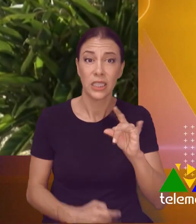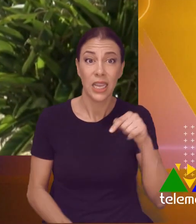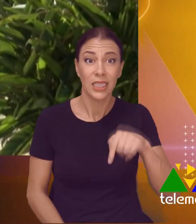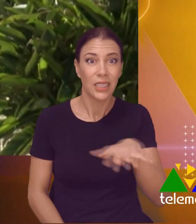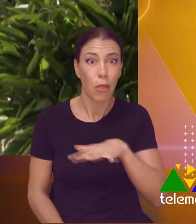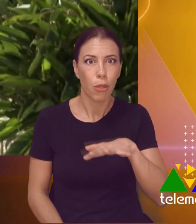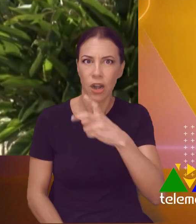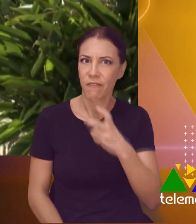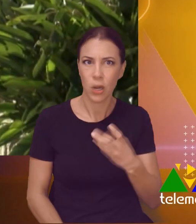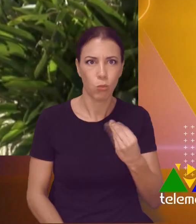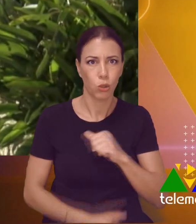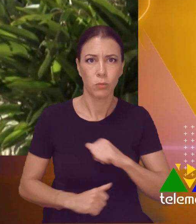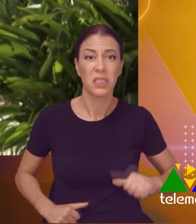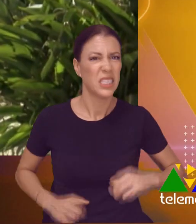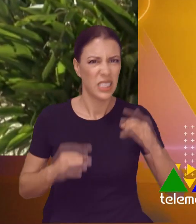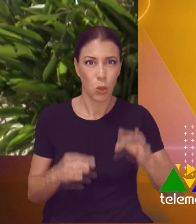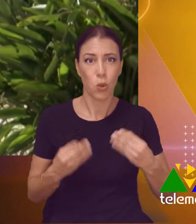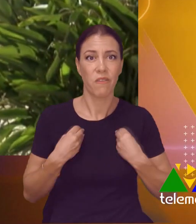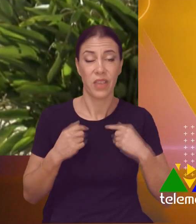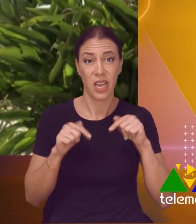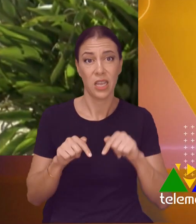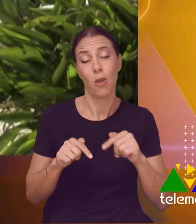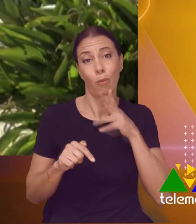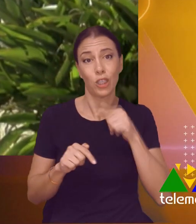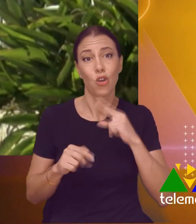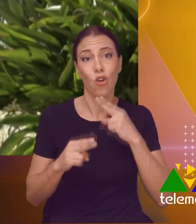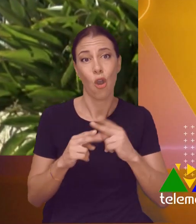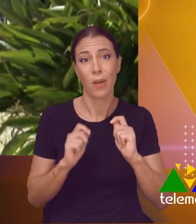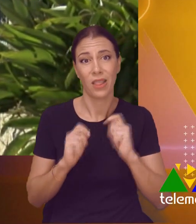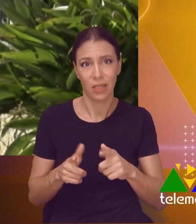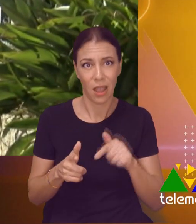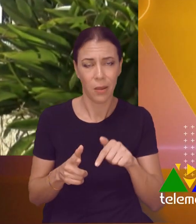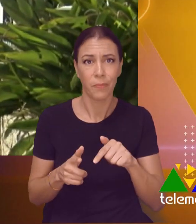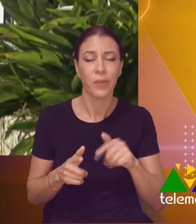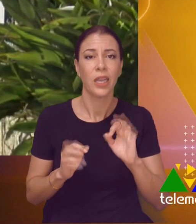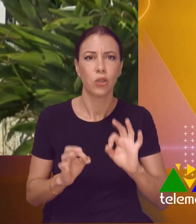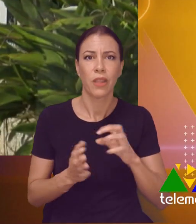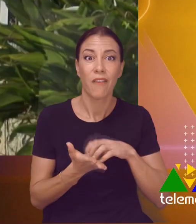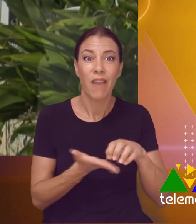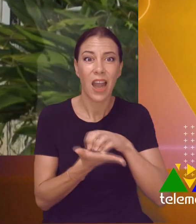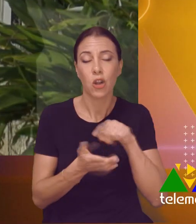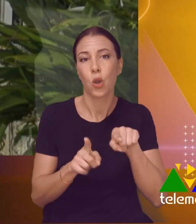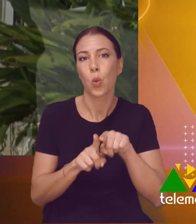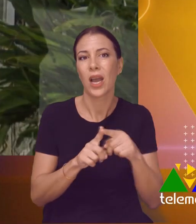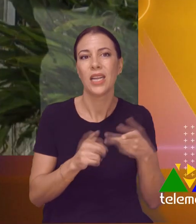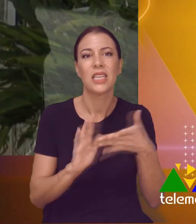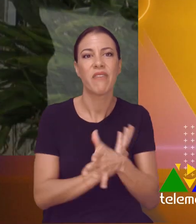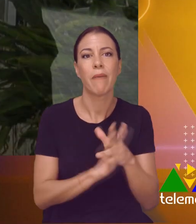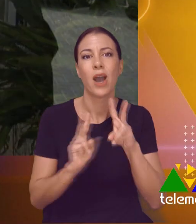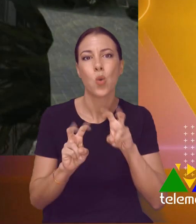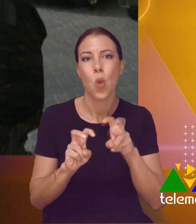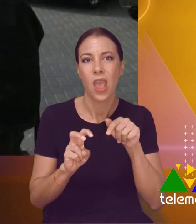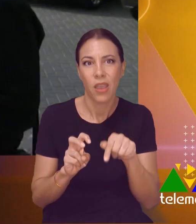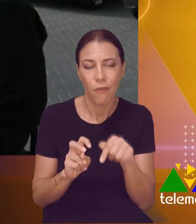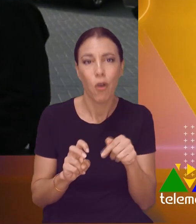sí venían muchos portugueses, sí, ¿no? Debieron vivir portugueses en esta zona y de ahí viene el nombre de y se asentaban estos barrios nuevos, entre comillas. Sí,